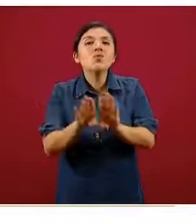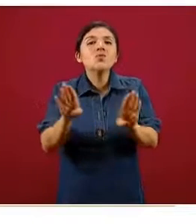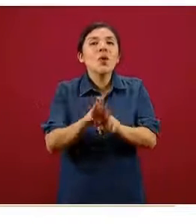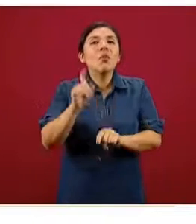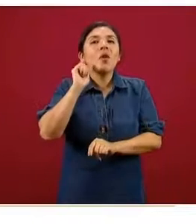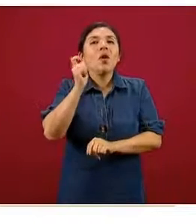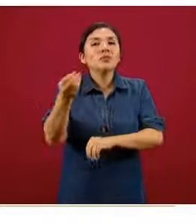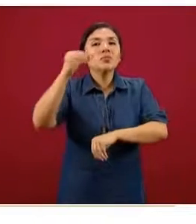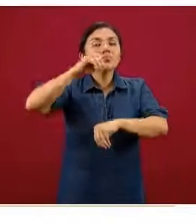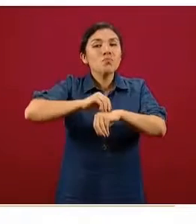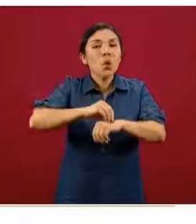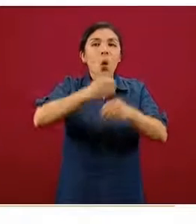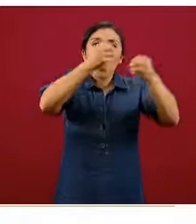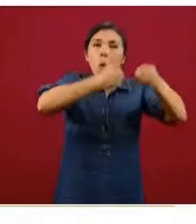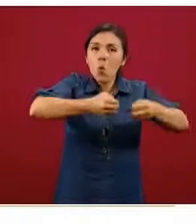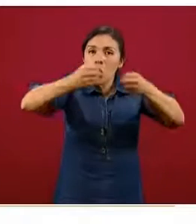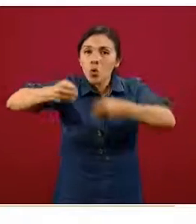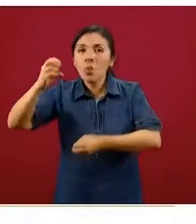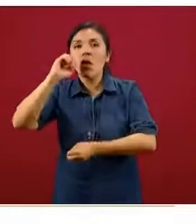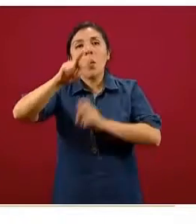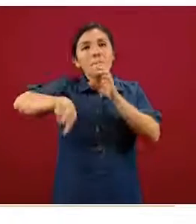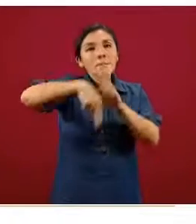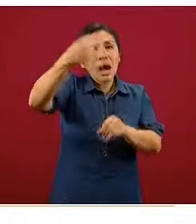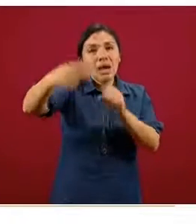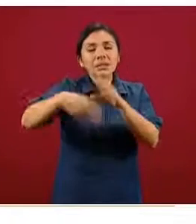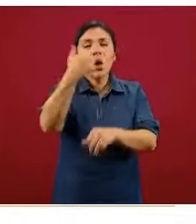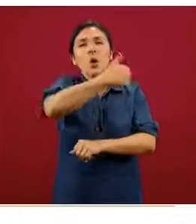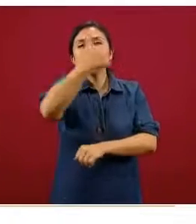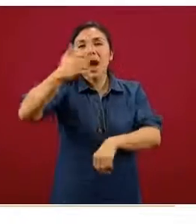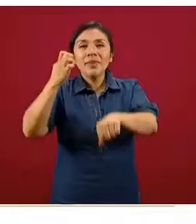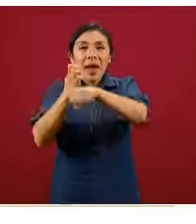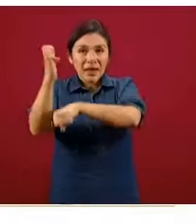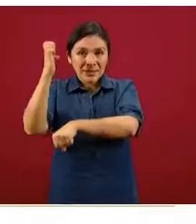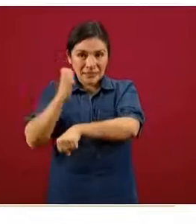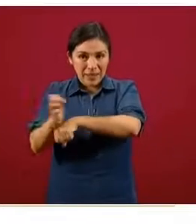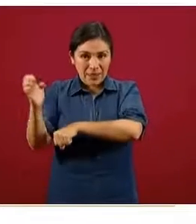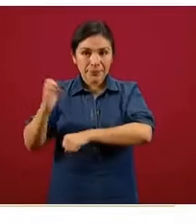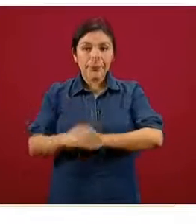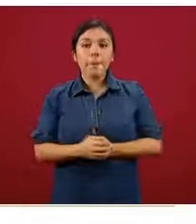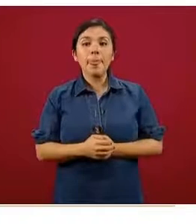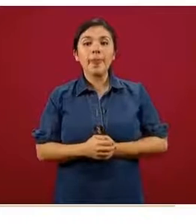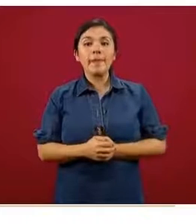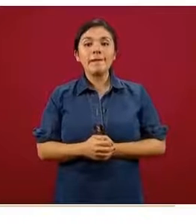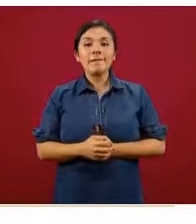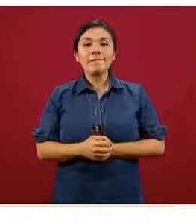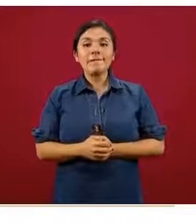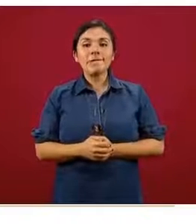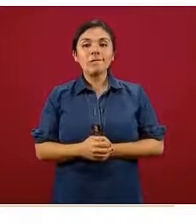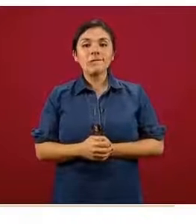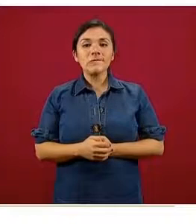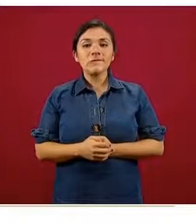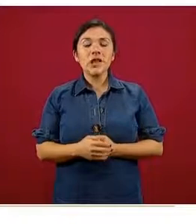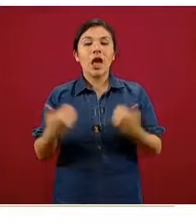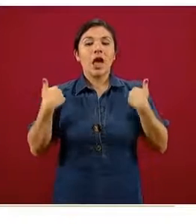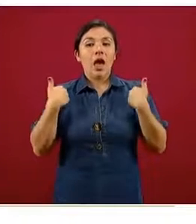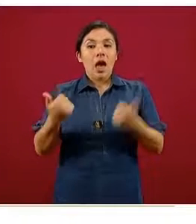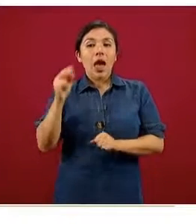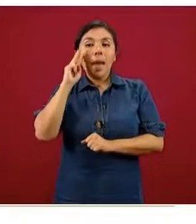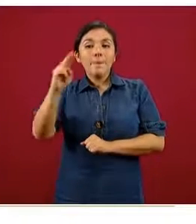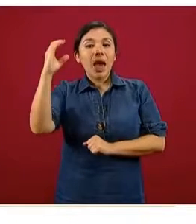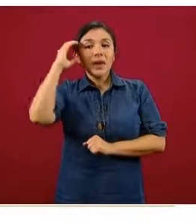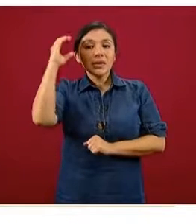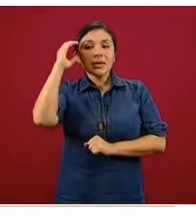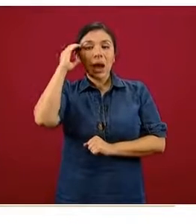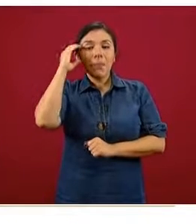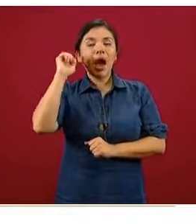esta ocupación y disponibilidad en cada una de las entidades federativas. La siguiente diapositiva nos muestra las camas de